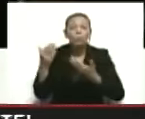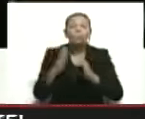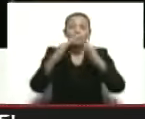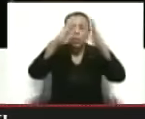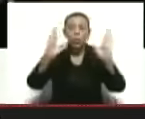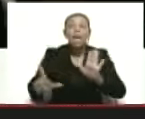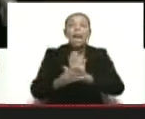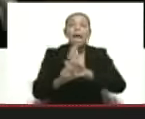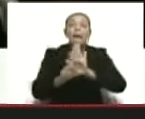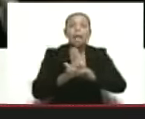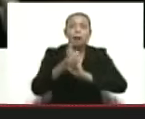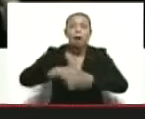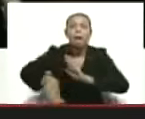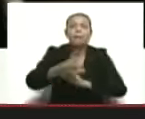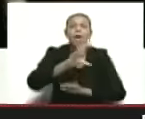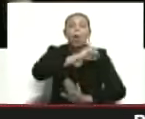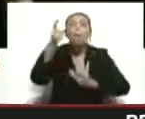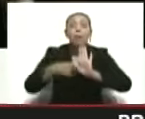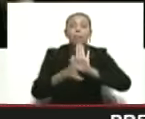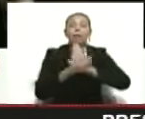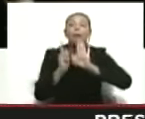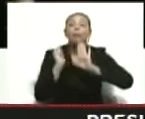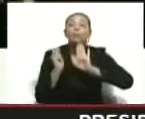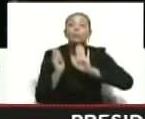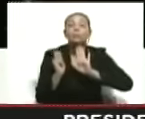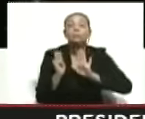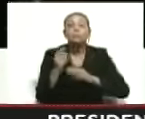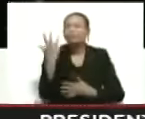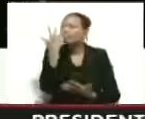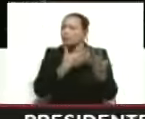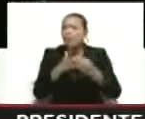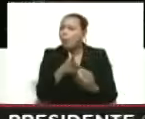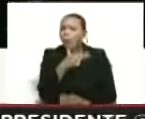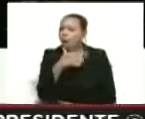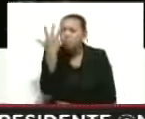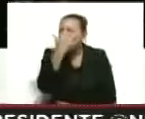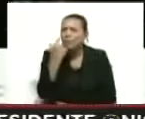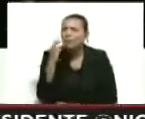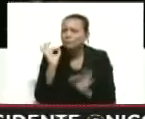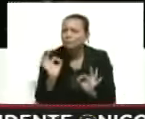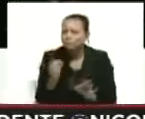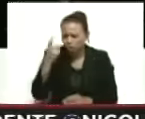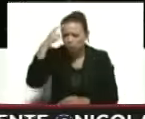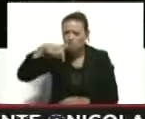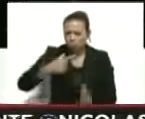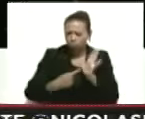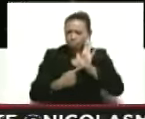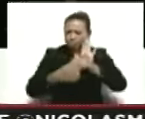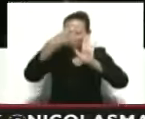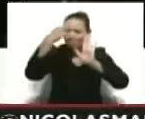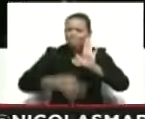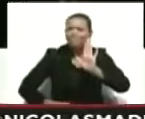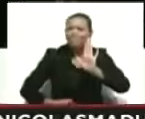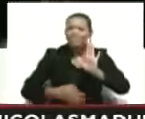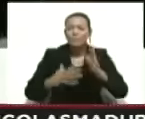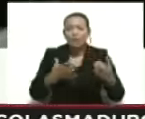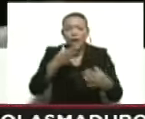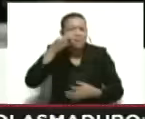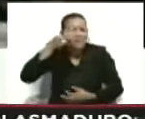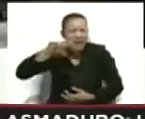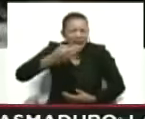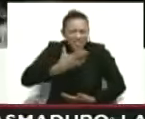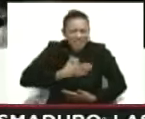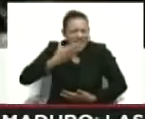de las Leyes de nuestra Venezuela. Sin duda, hoy demostrando que en carne y